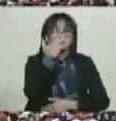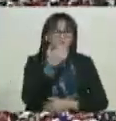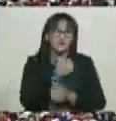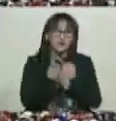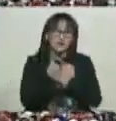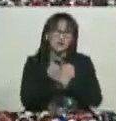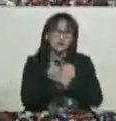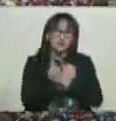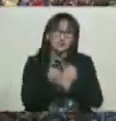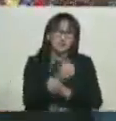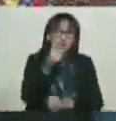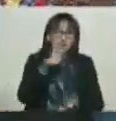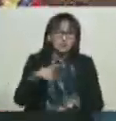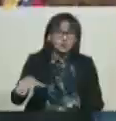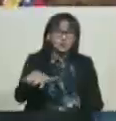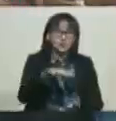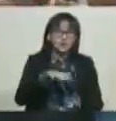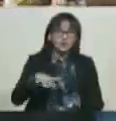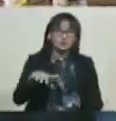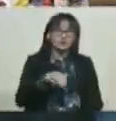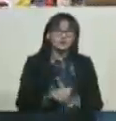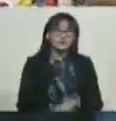por el pueblo